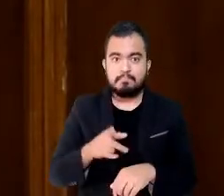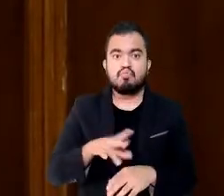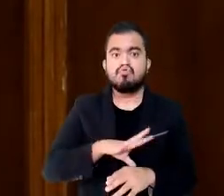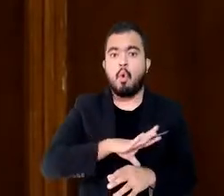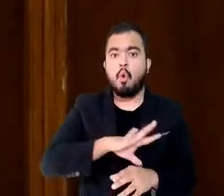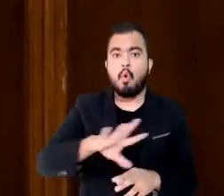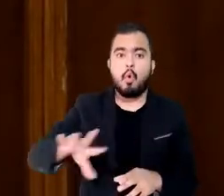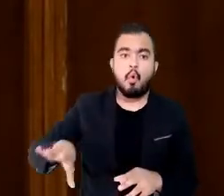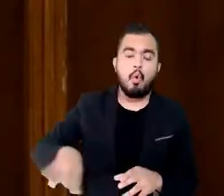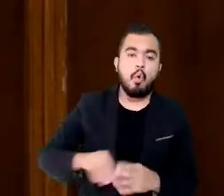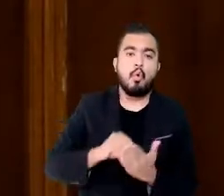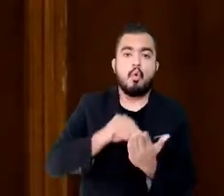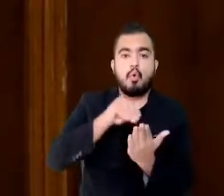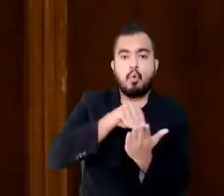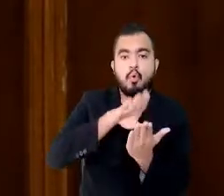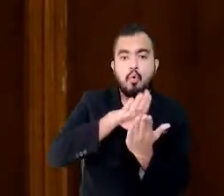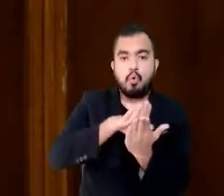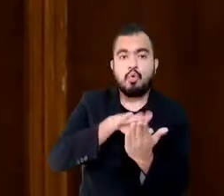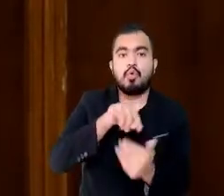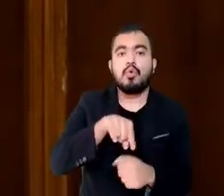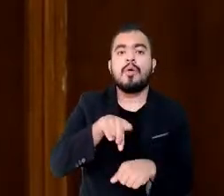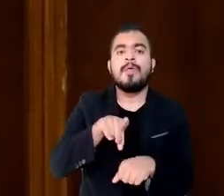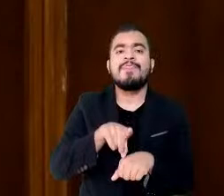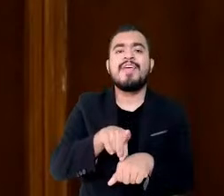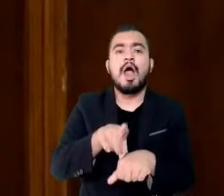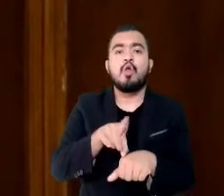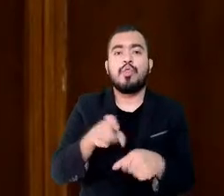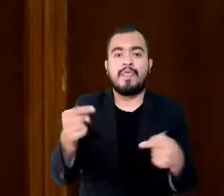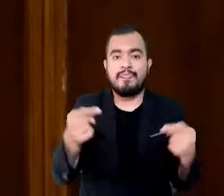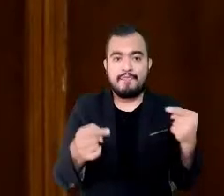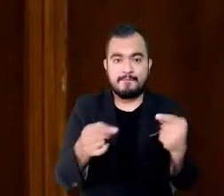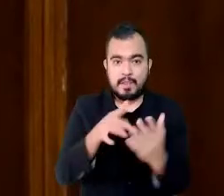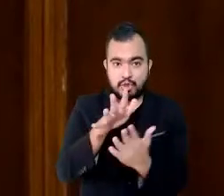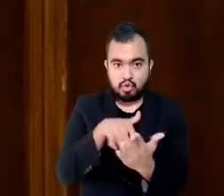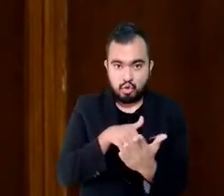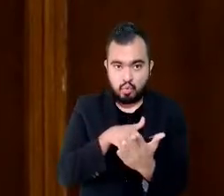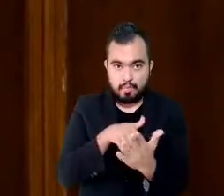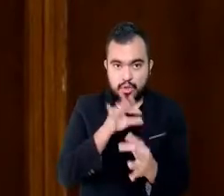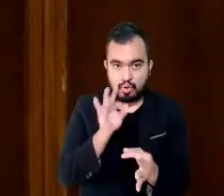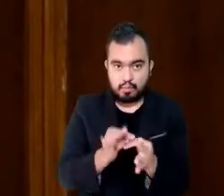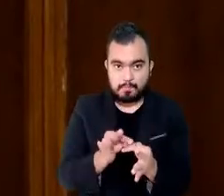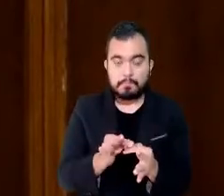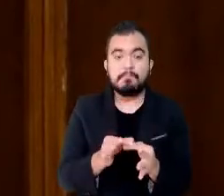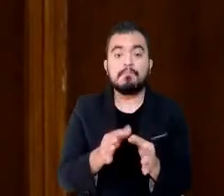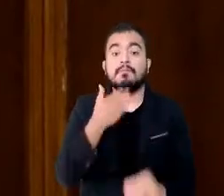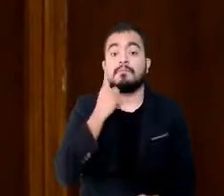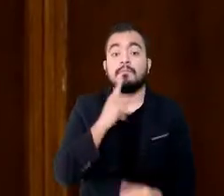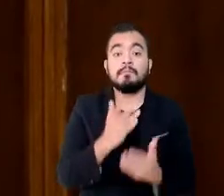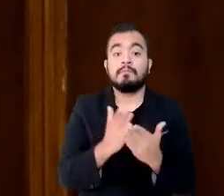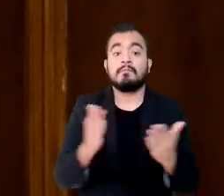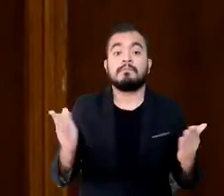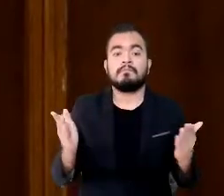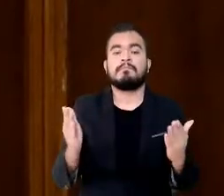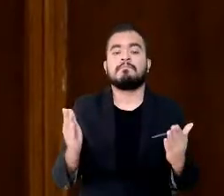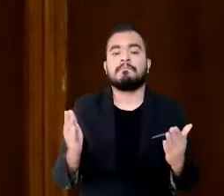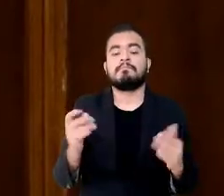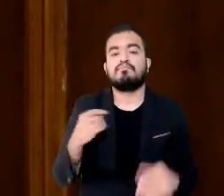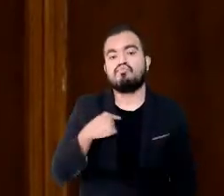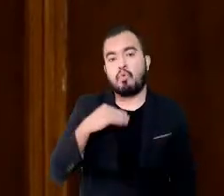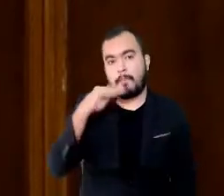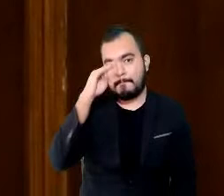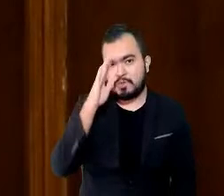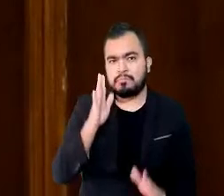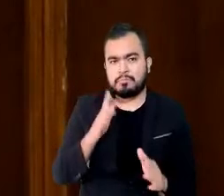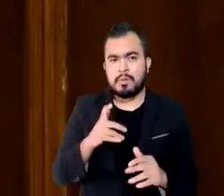íntegro en el diario de los debates el documento. De antemano, compañeras y compañeros, pienso que estamos